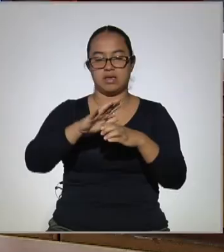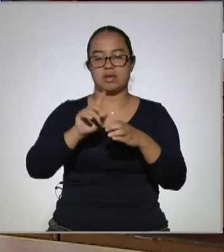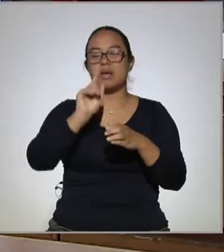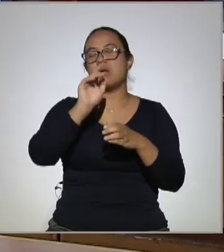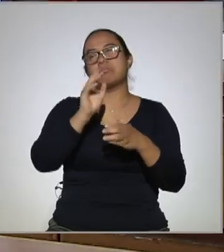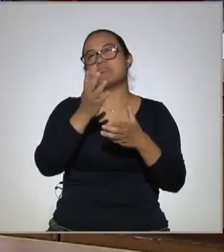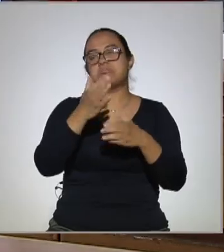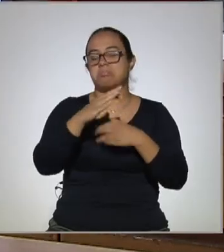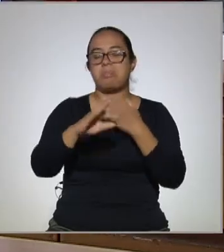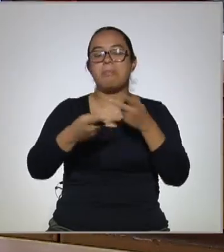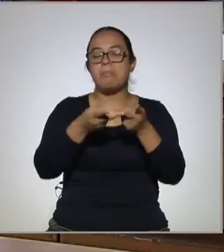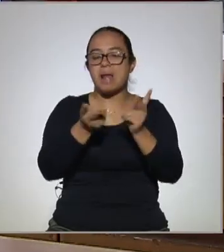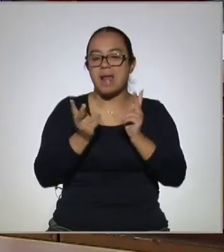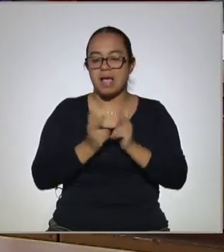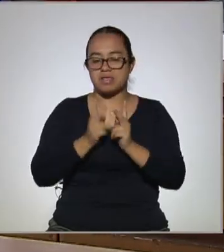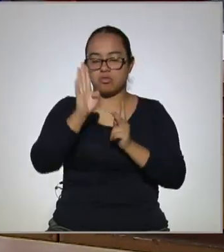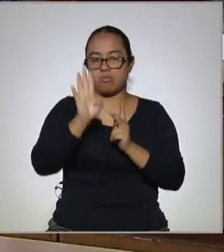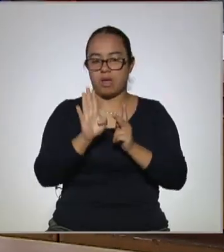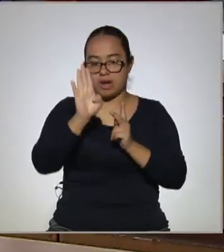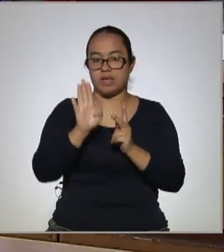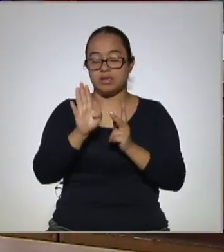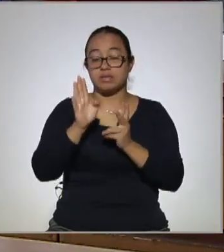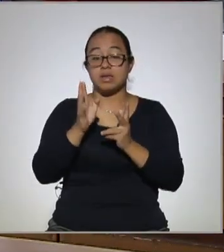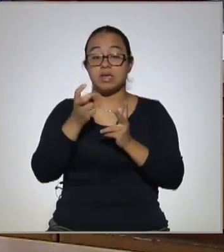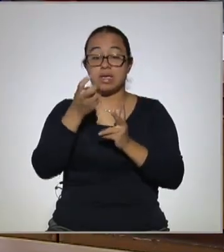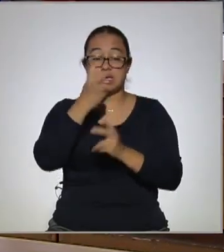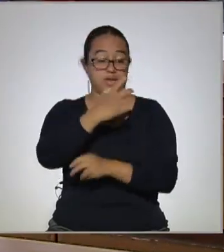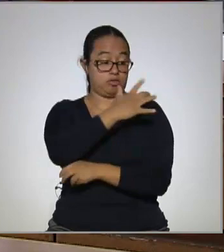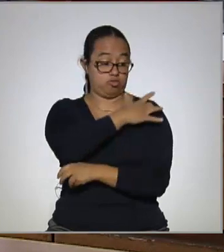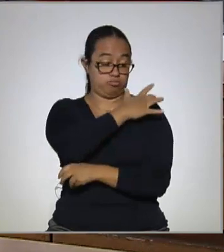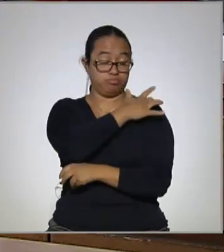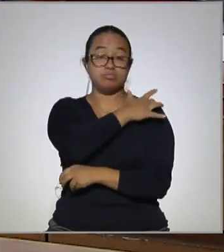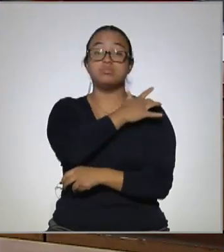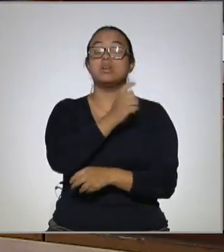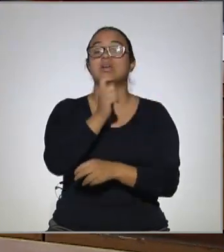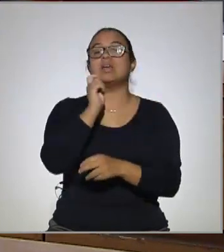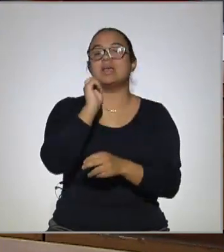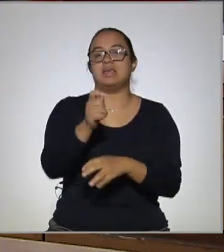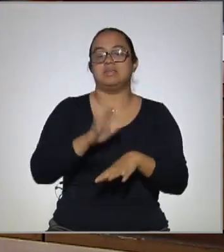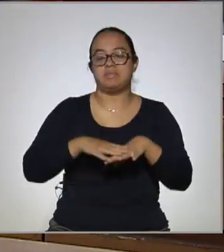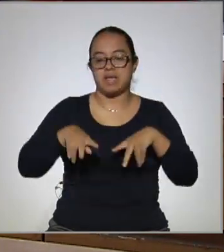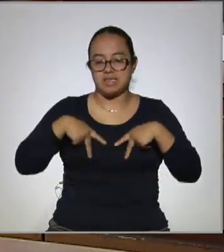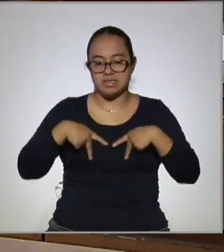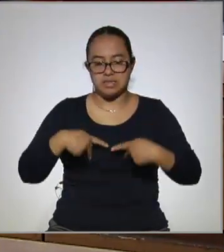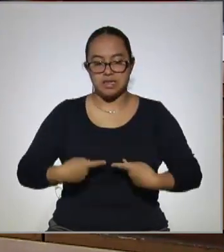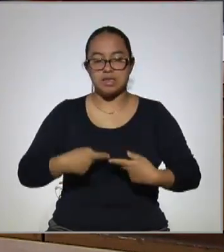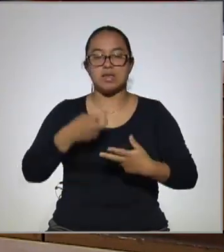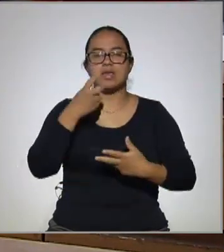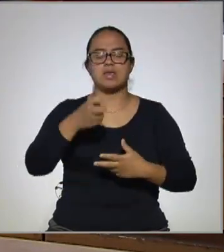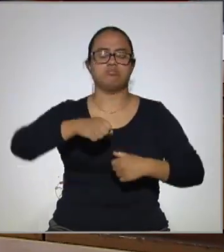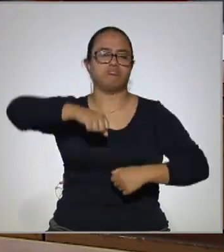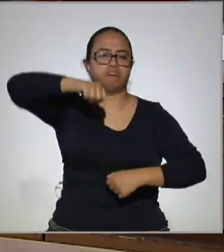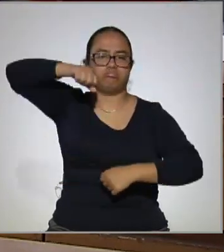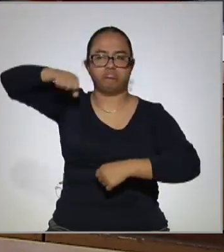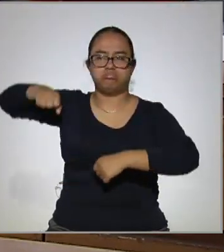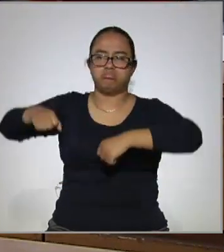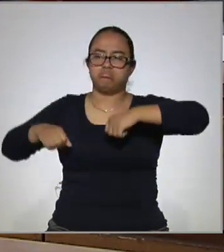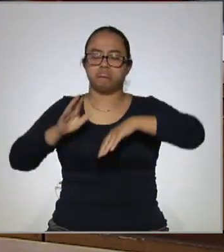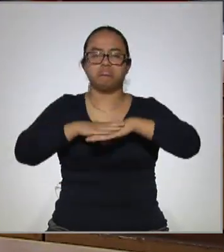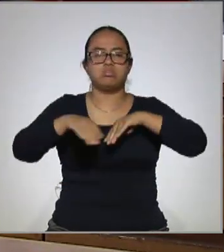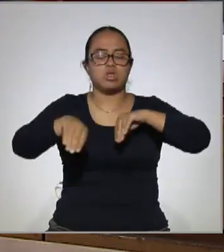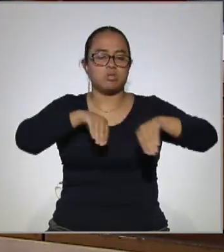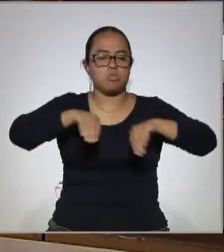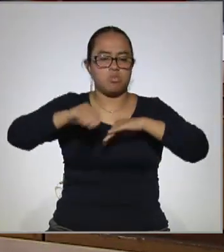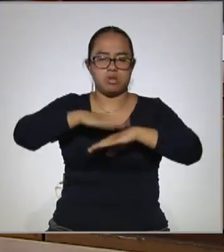plato. Eso permite que el hombro sea la articulación más móvil del cuerpo y virtualmente podamos mover el hombro para cualquier lugar, ¿no?